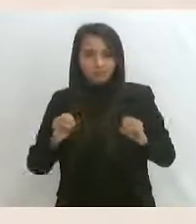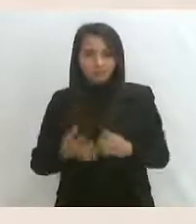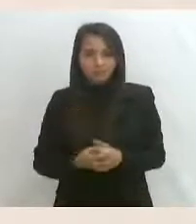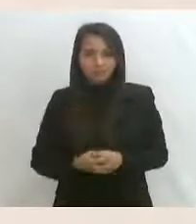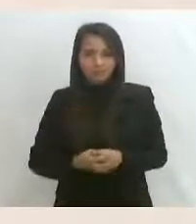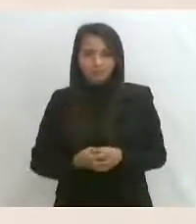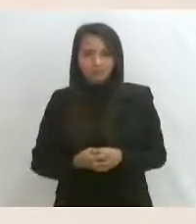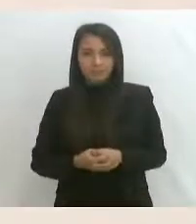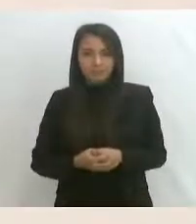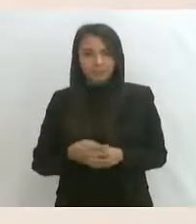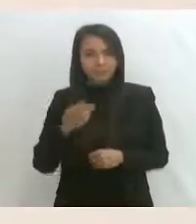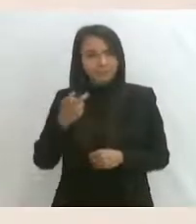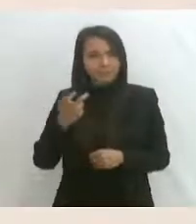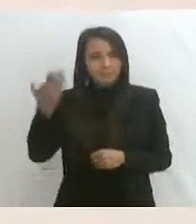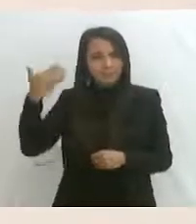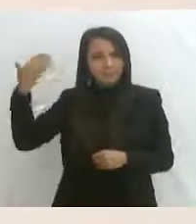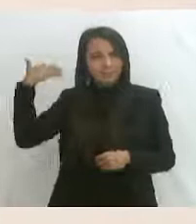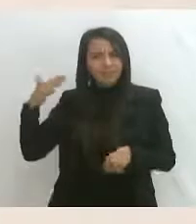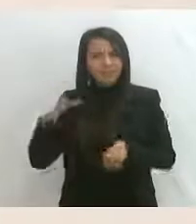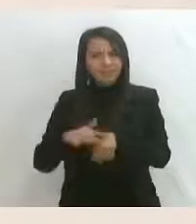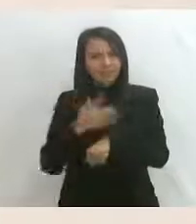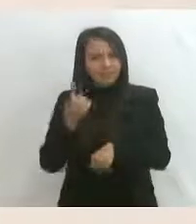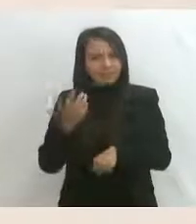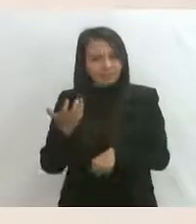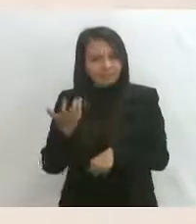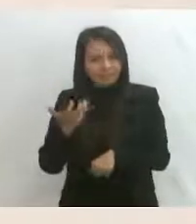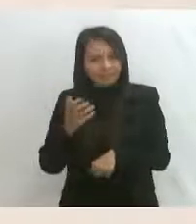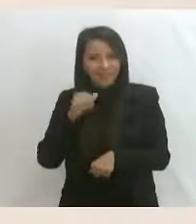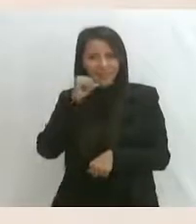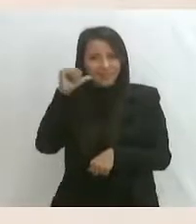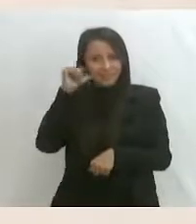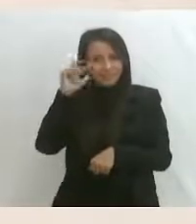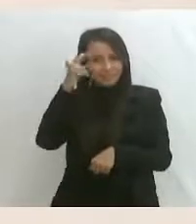¿Por qué hacían eso? Como lo señalé ayer,